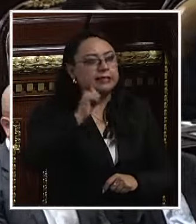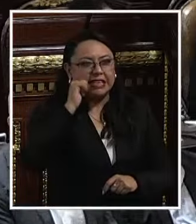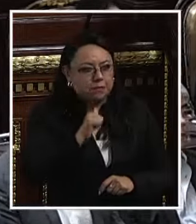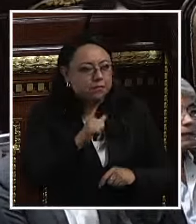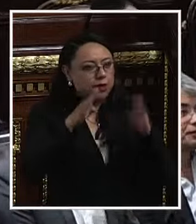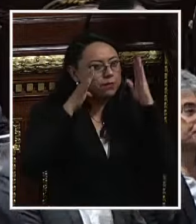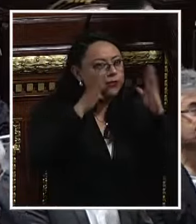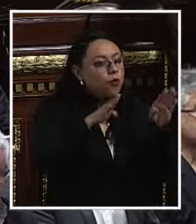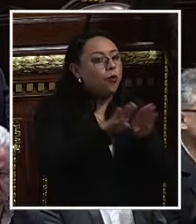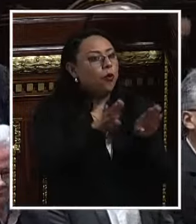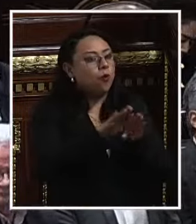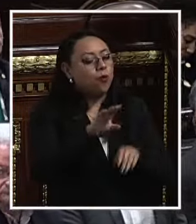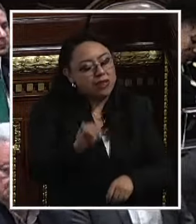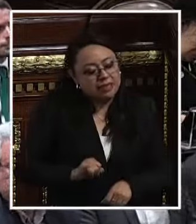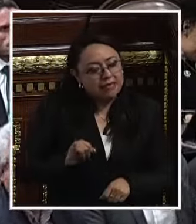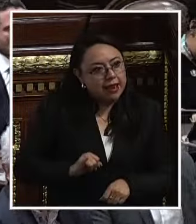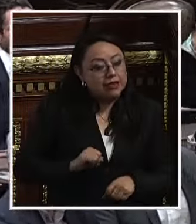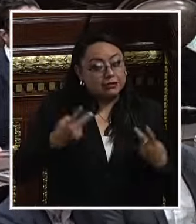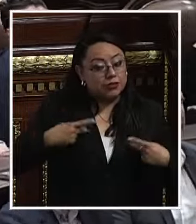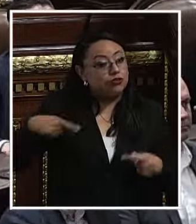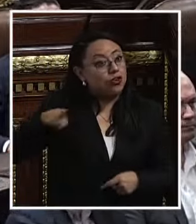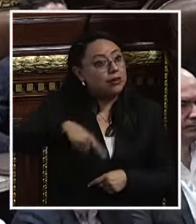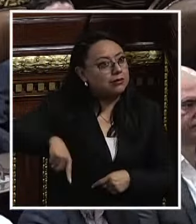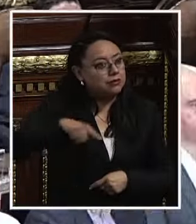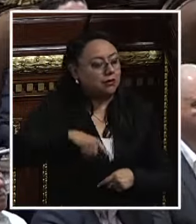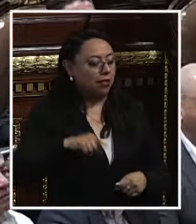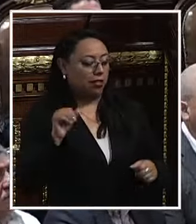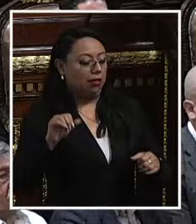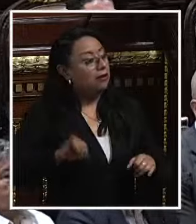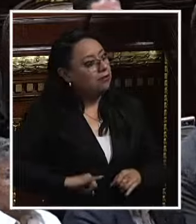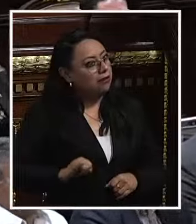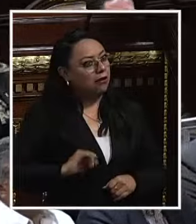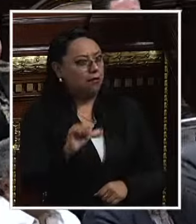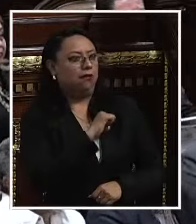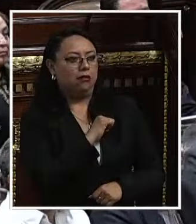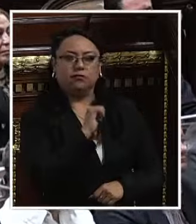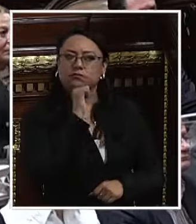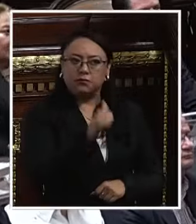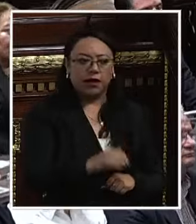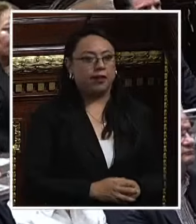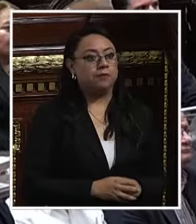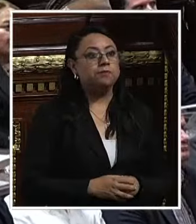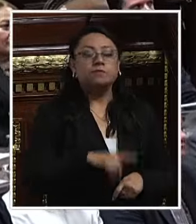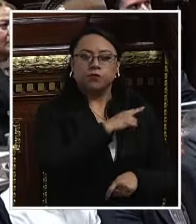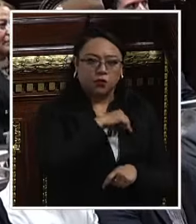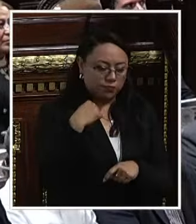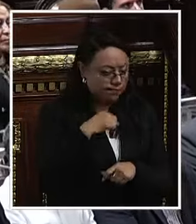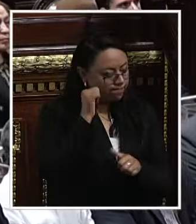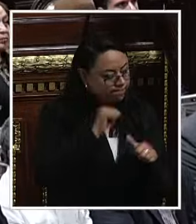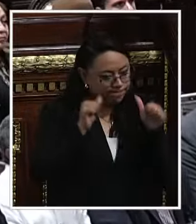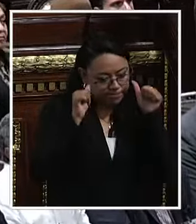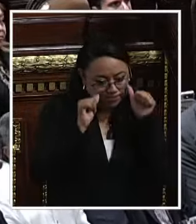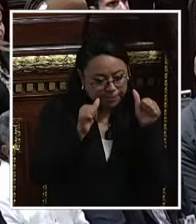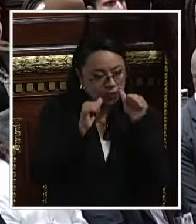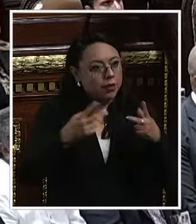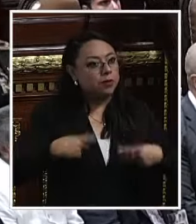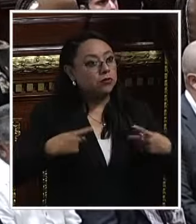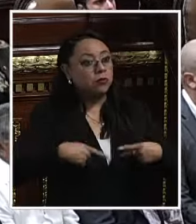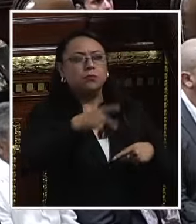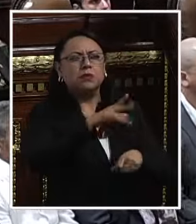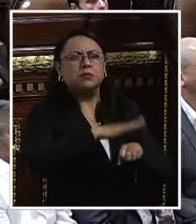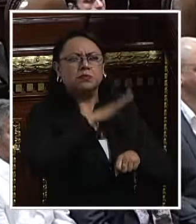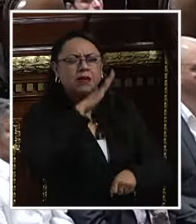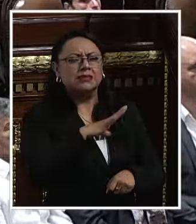intereses particulares. Cuidar la cuestión pública sin suprimir lo privado y sobre todo una política